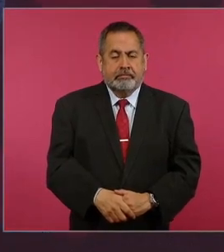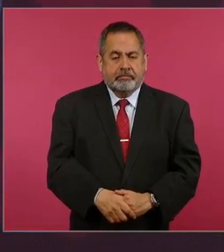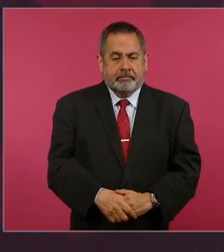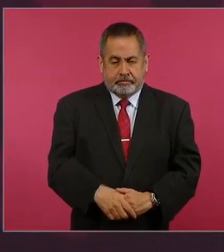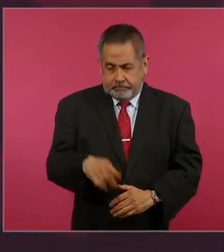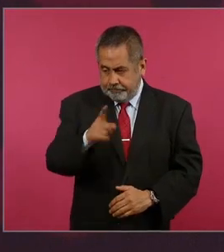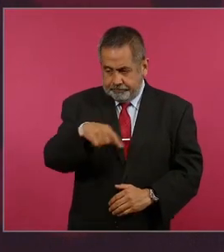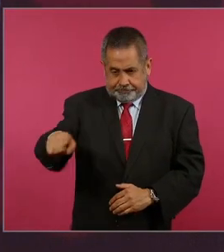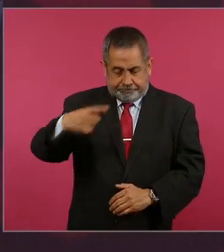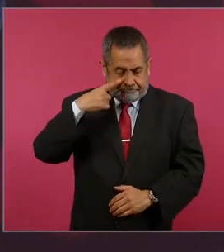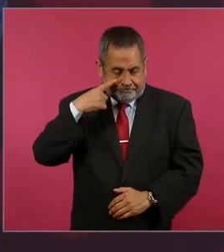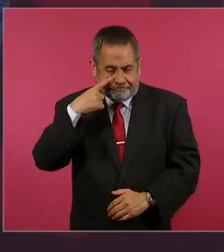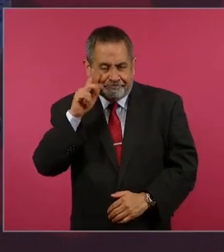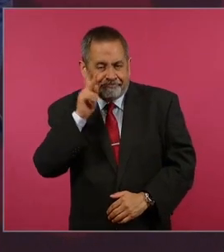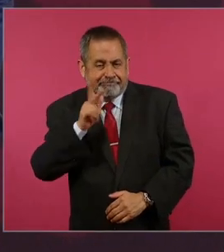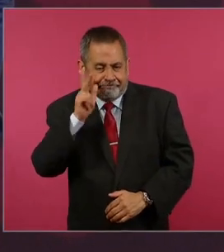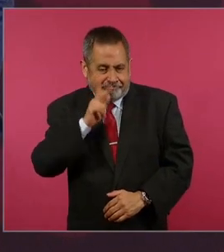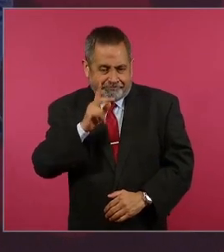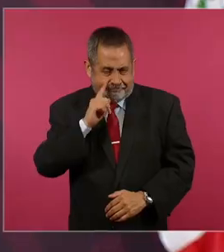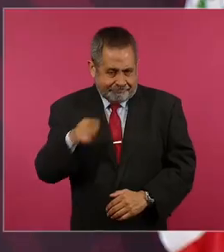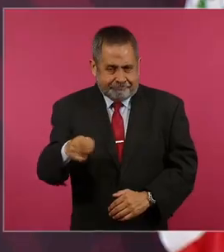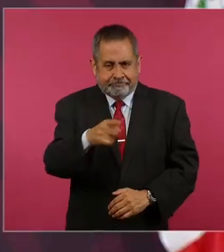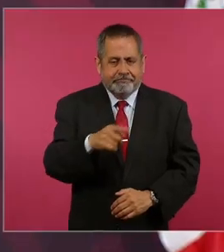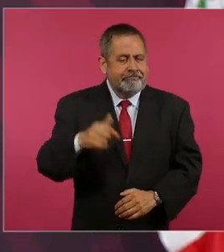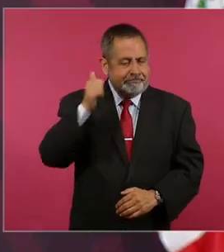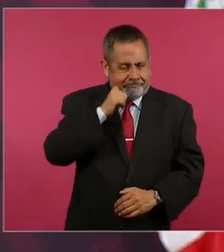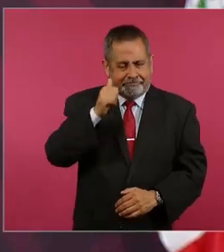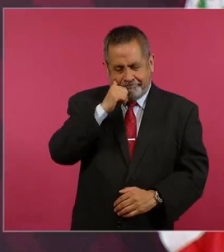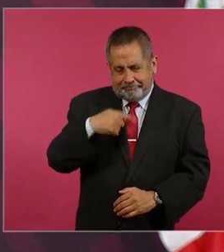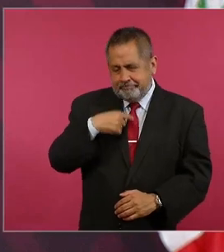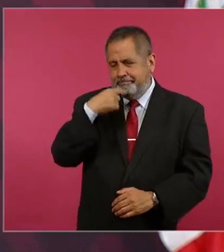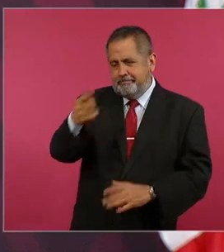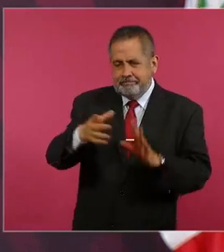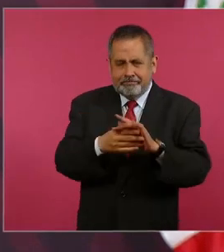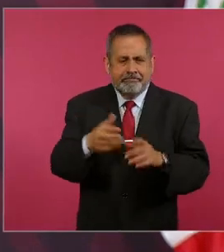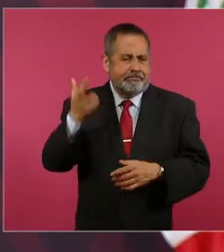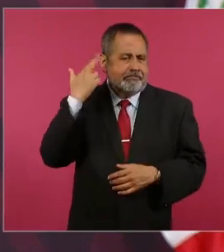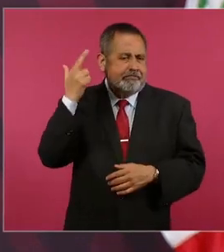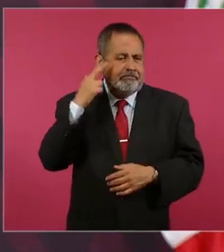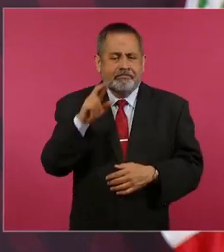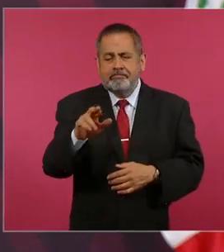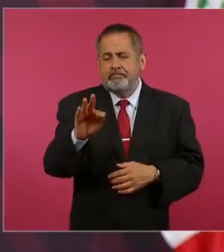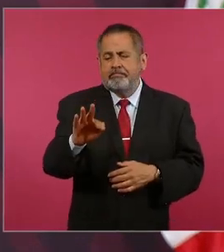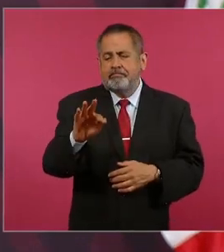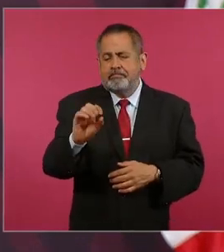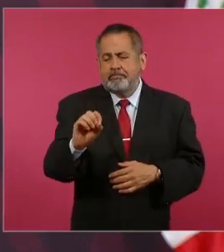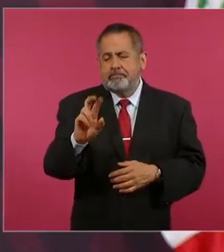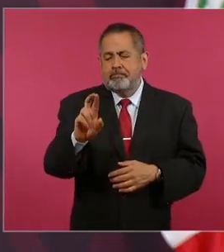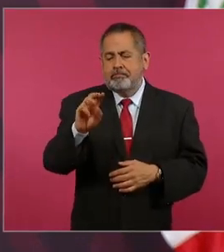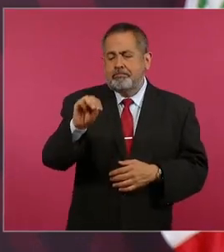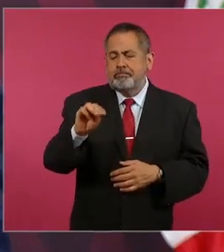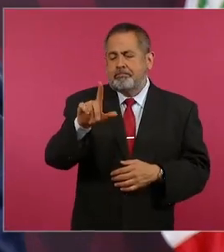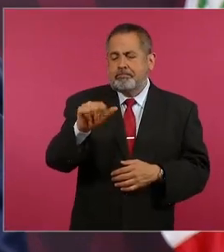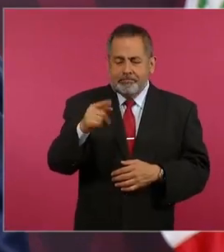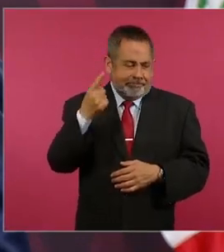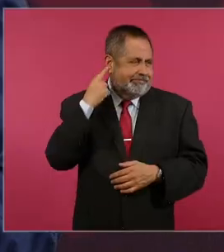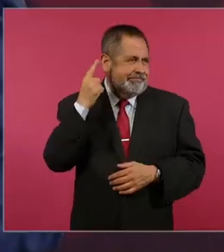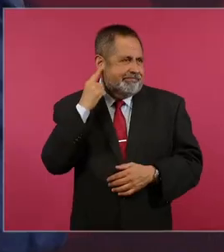hagan el ejercicio. Siempre se los planteo, escuchen Radio Fórmula,